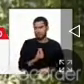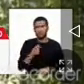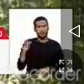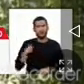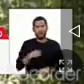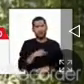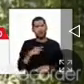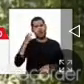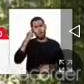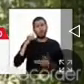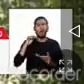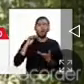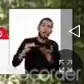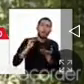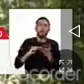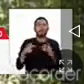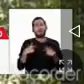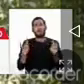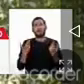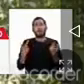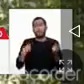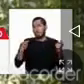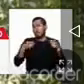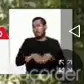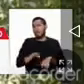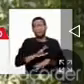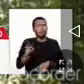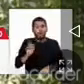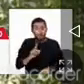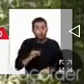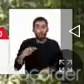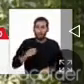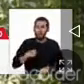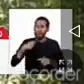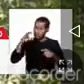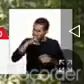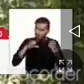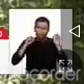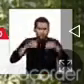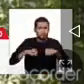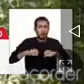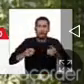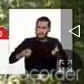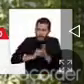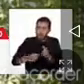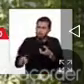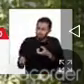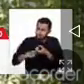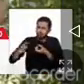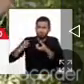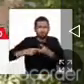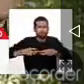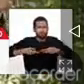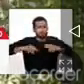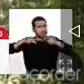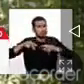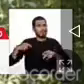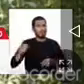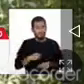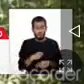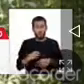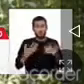No se trata de encontrar pretextos para cancelar lo que hemos logrado. Se trata de buscar la oportunidad de ser más. ¿Por qué si